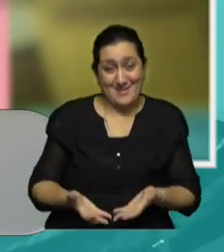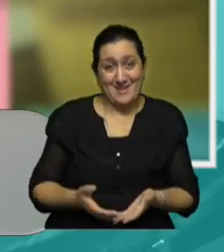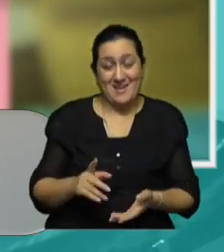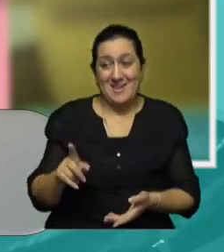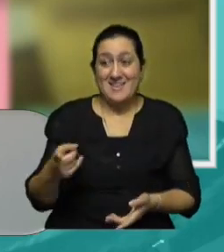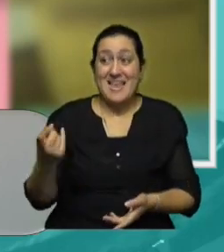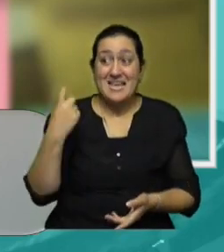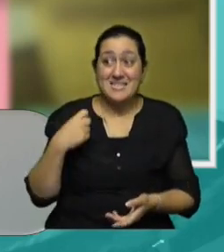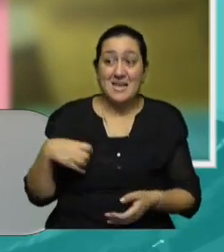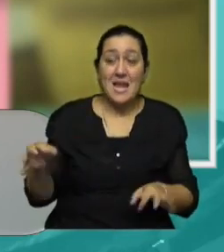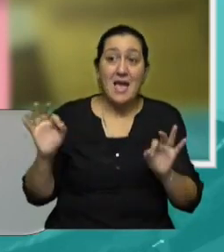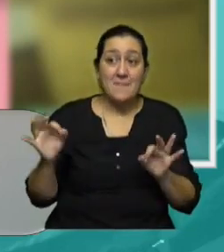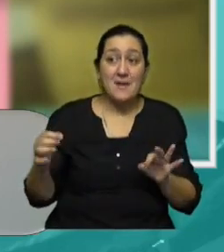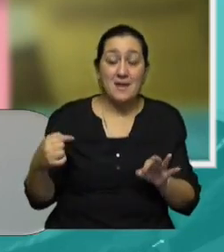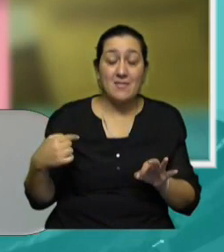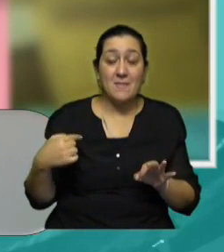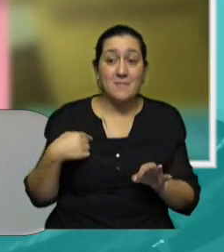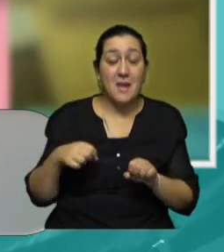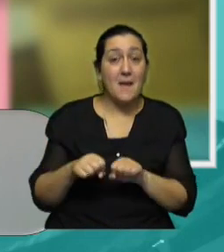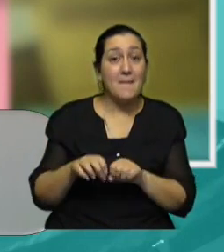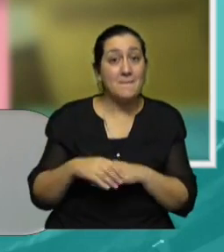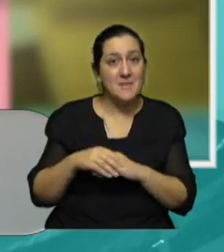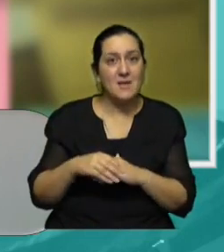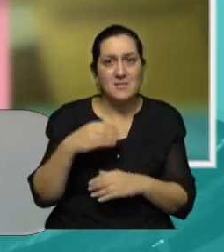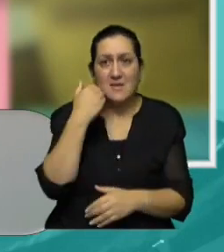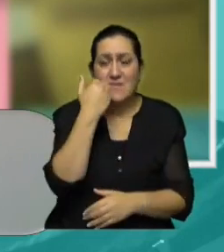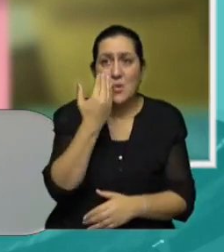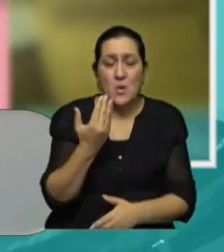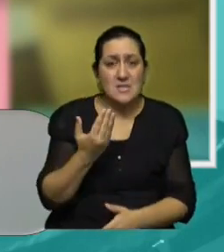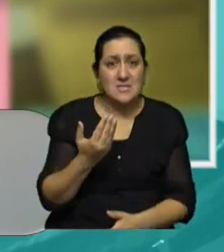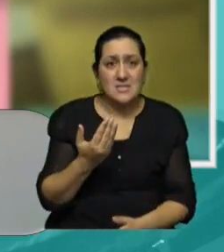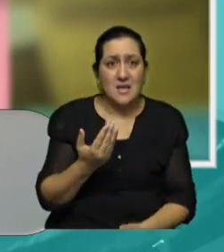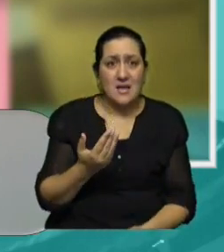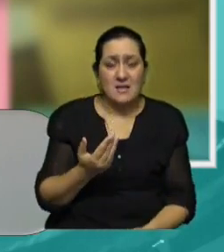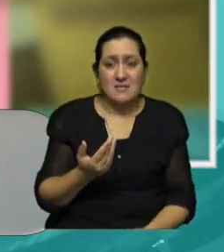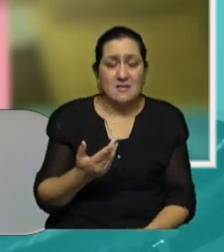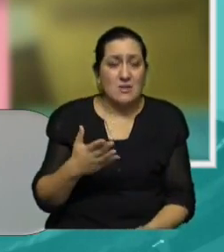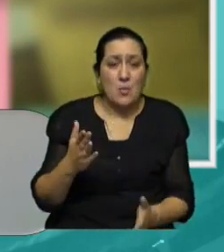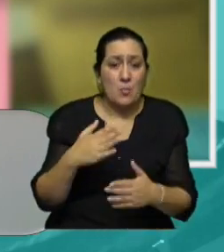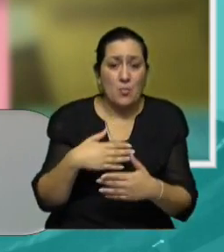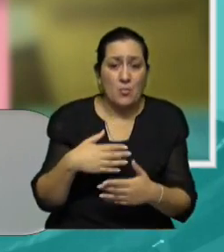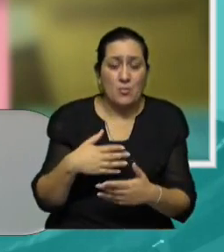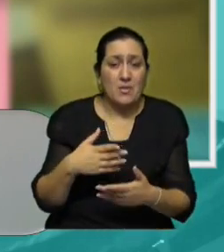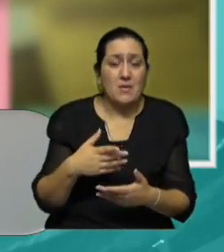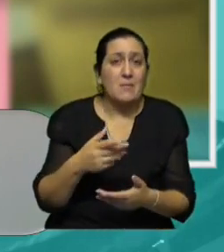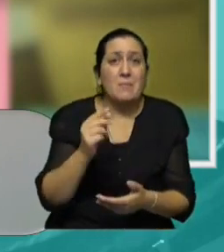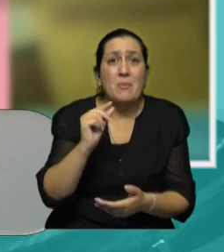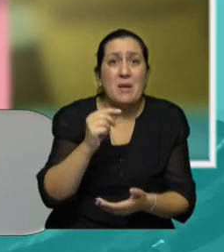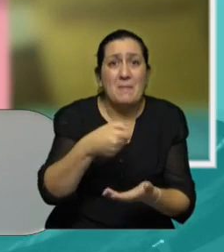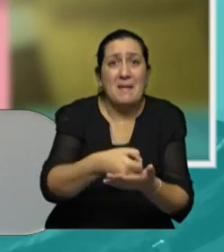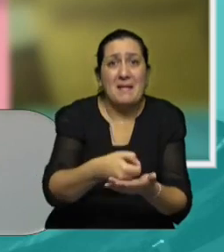hermana de una amiga mía del liceo me decía, qué vergüenza, pero está cuando. ¡Qué vergüenza! O sea, no sabés lo que significa para nosotros.